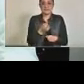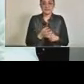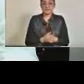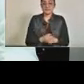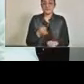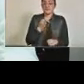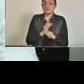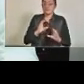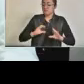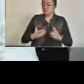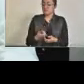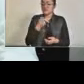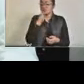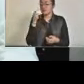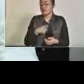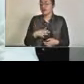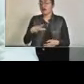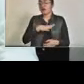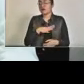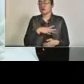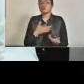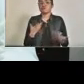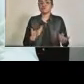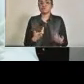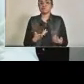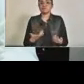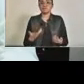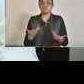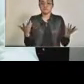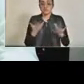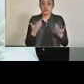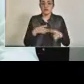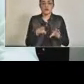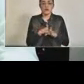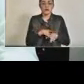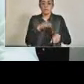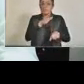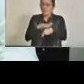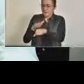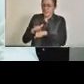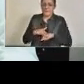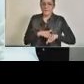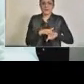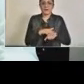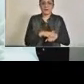es un sector que ha estado haciendo eco al